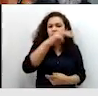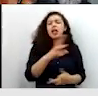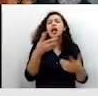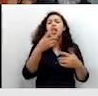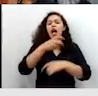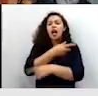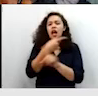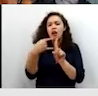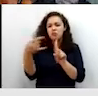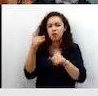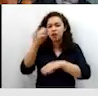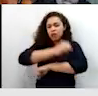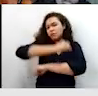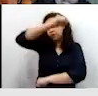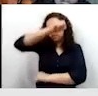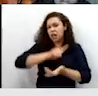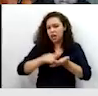ventanas.